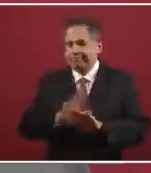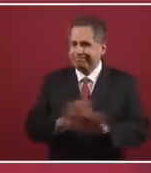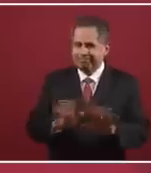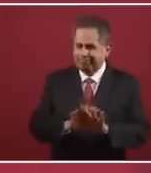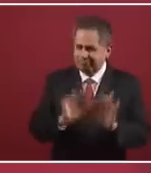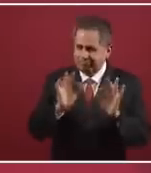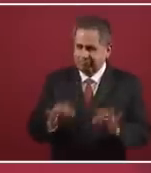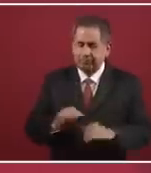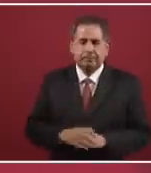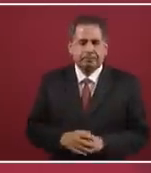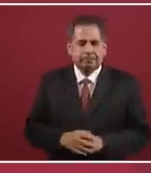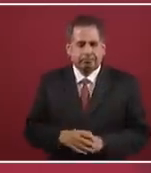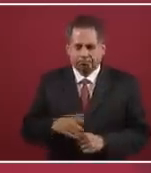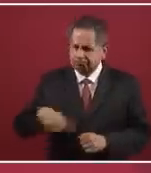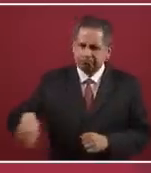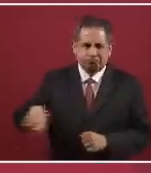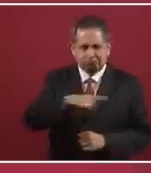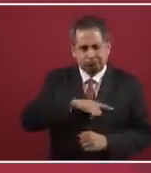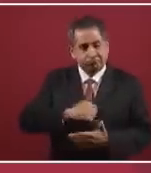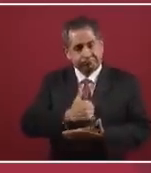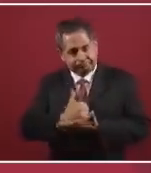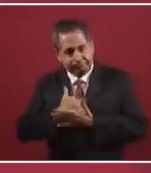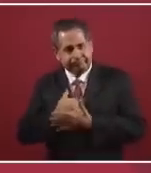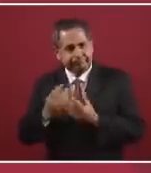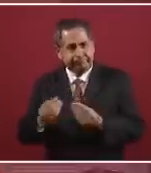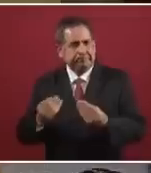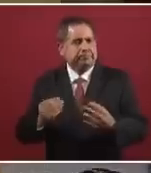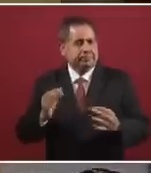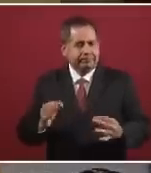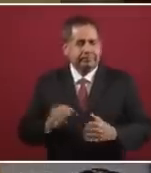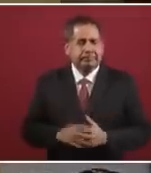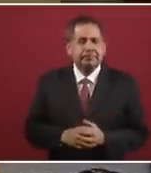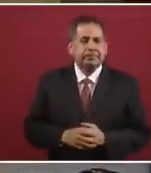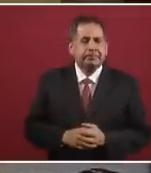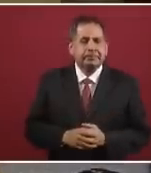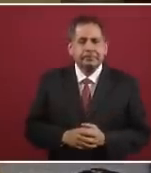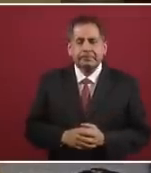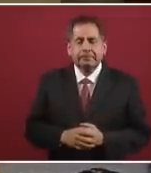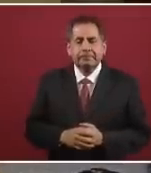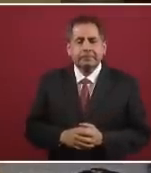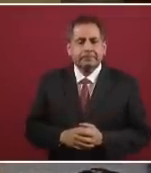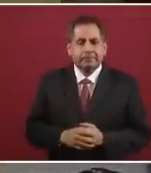me están ayudando todos y ésta